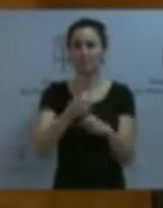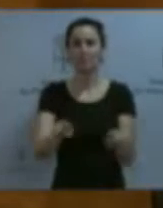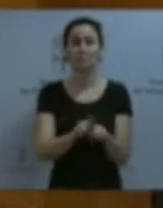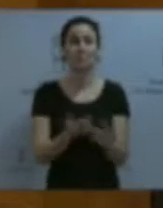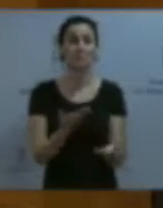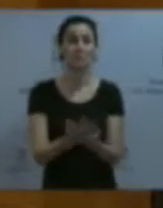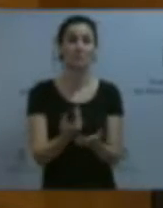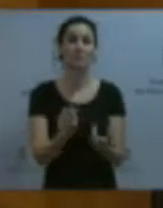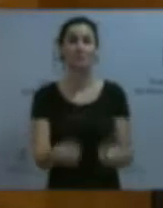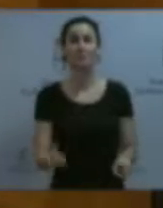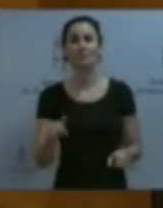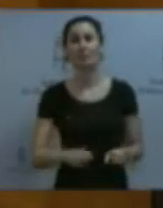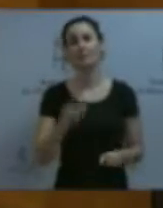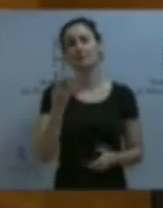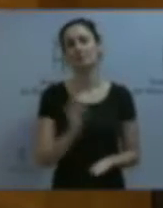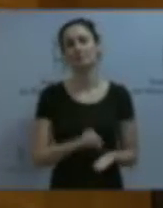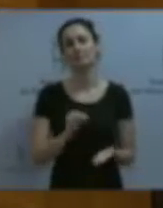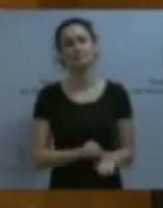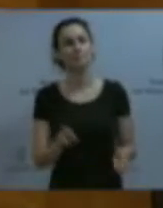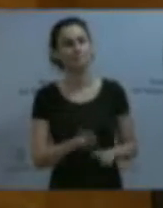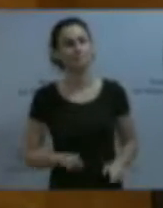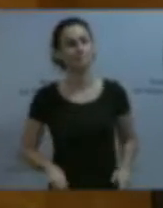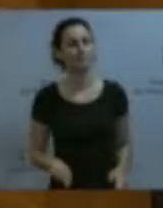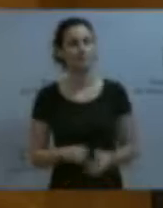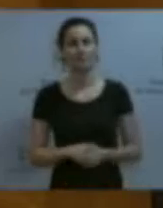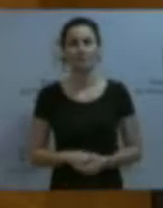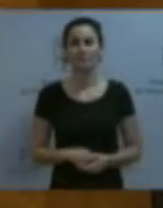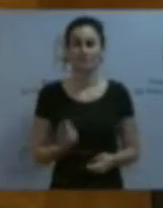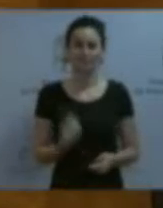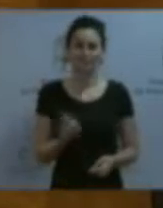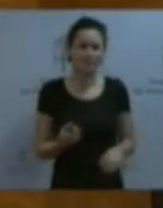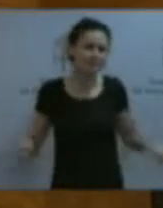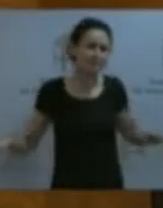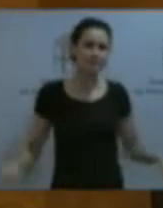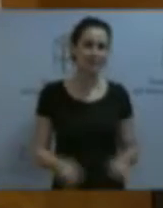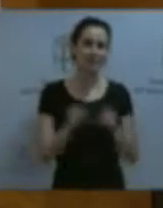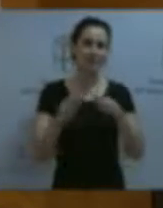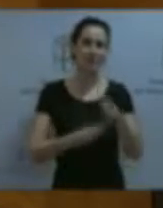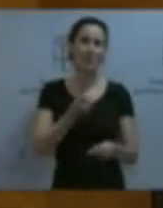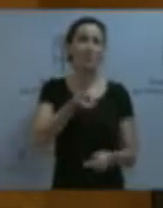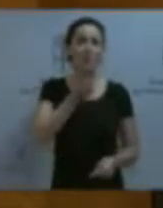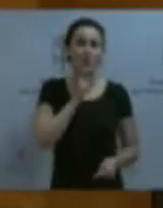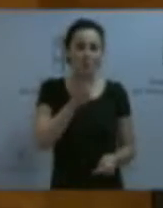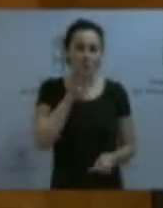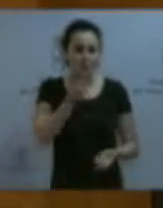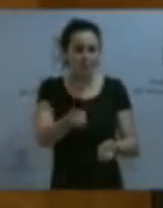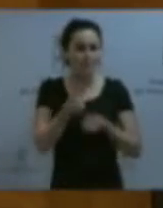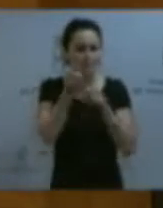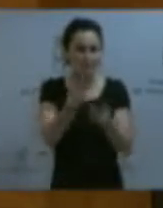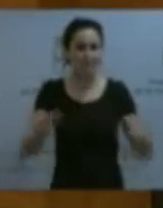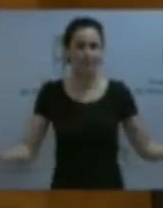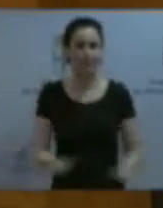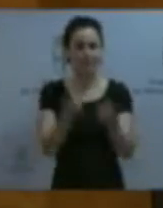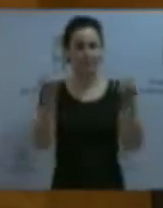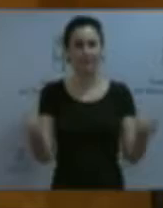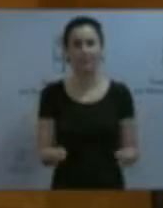aquí 4 veces una cosa tan sencilla. Danos igual como lo faiga, que lo anuncie, que no, pero por